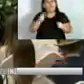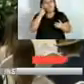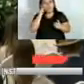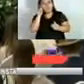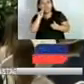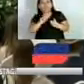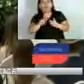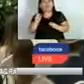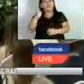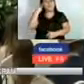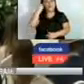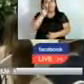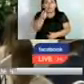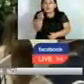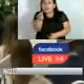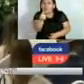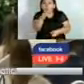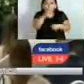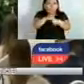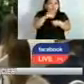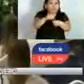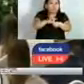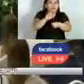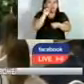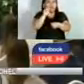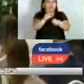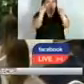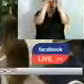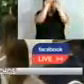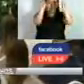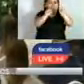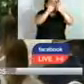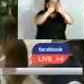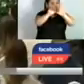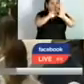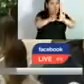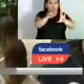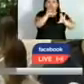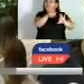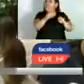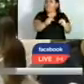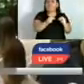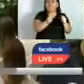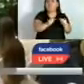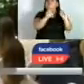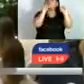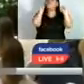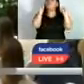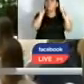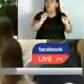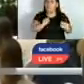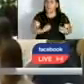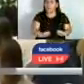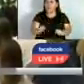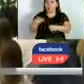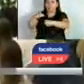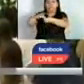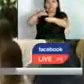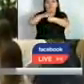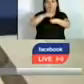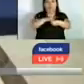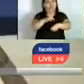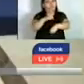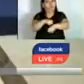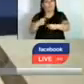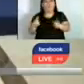y es que se contará con un sistema informático que permitirá desarrollar un escrutinio más